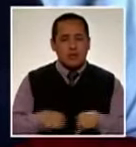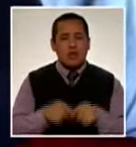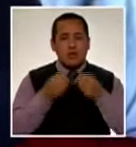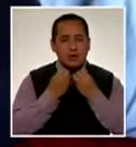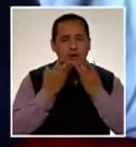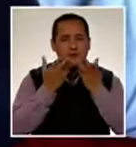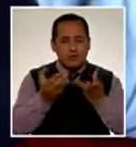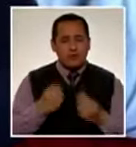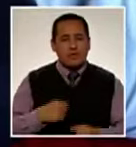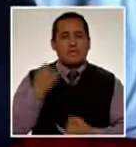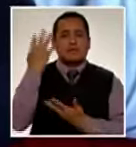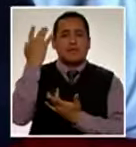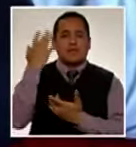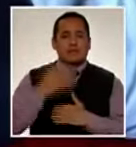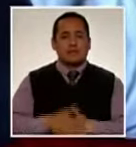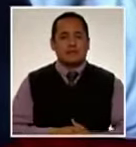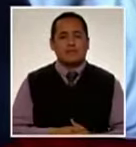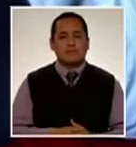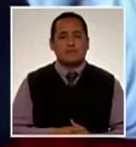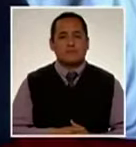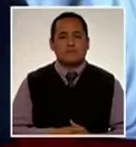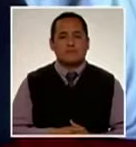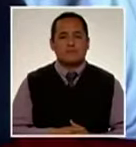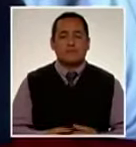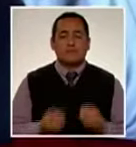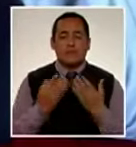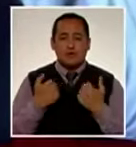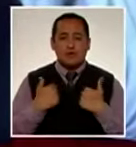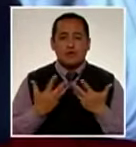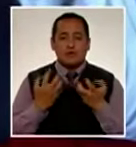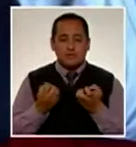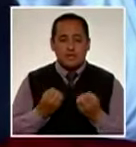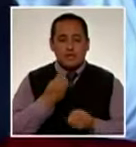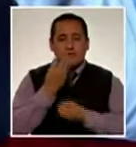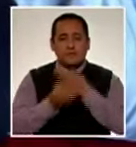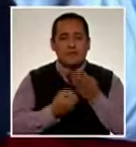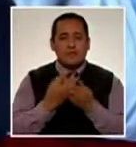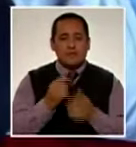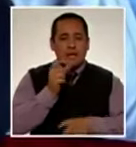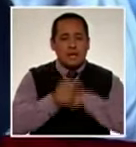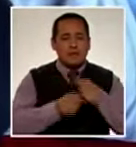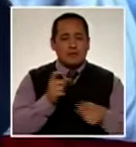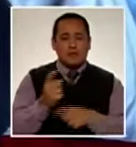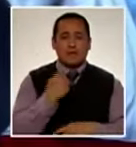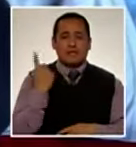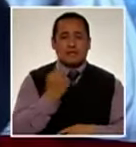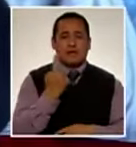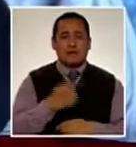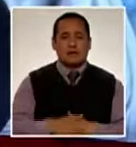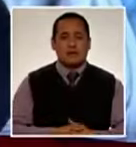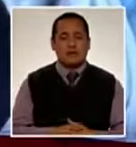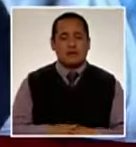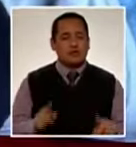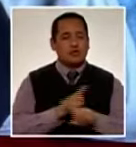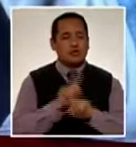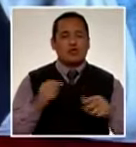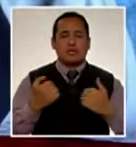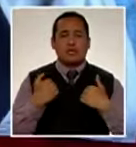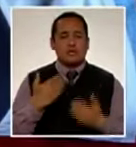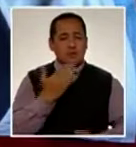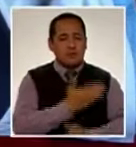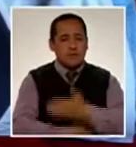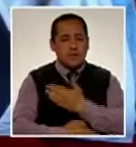siervo con un mensaje de esperanza. Entonces, Nick, yo quisiera que le des este mensaje a la gente.